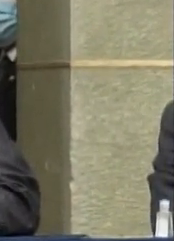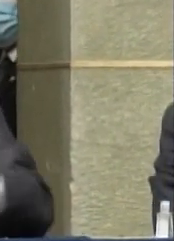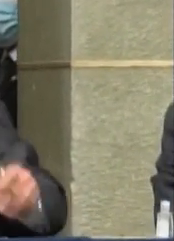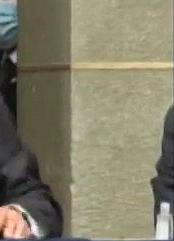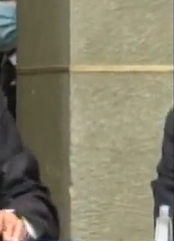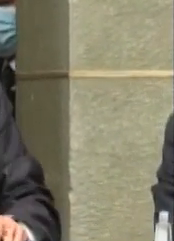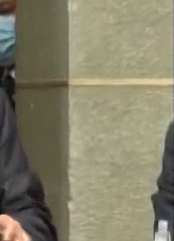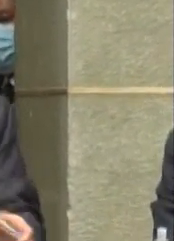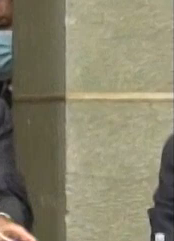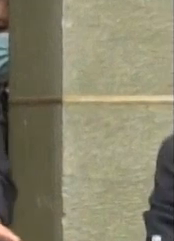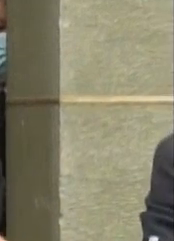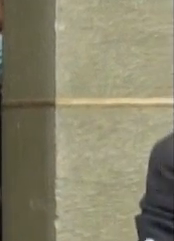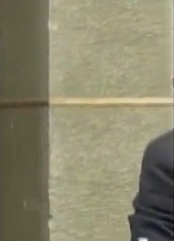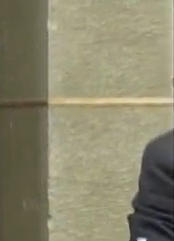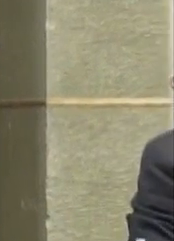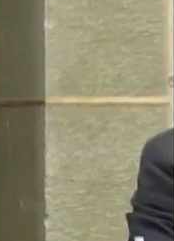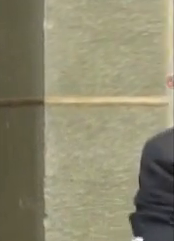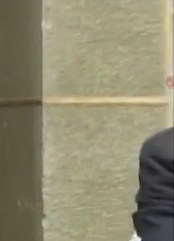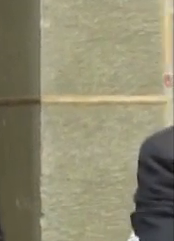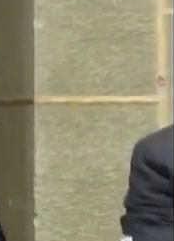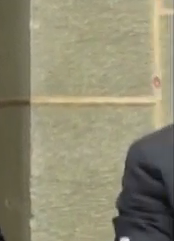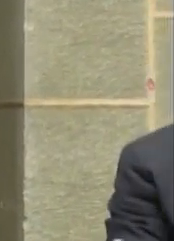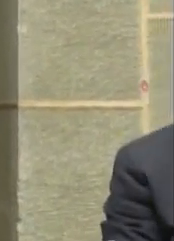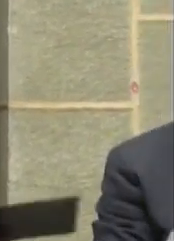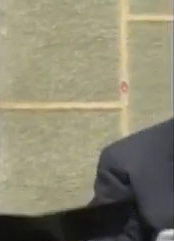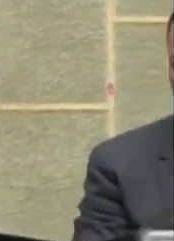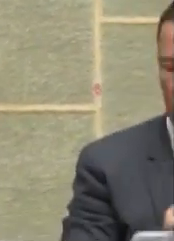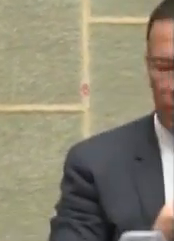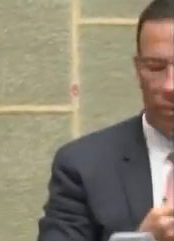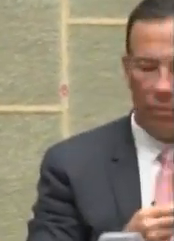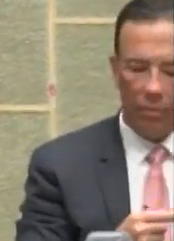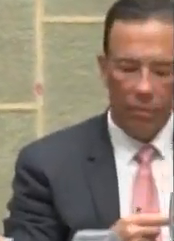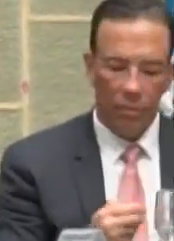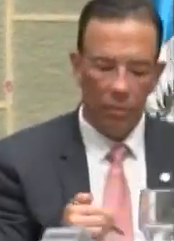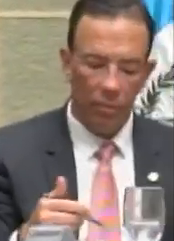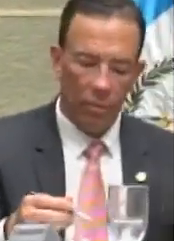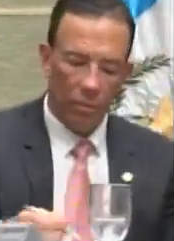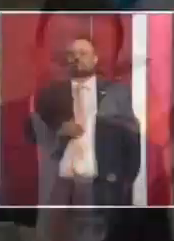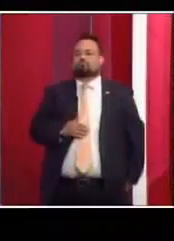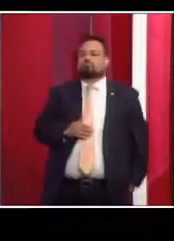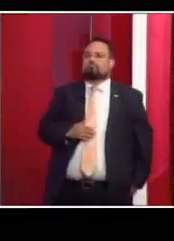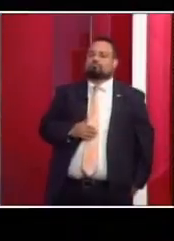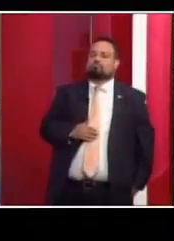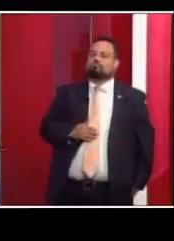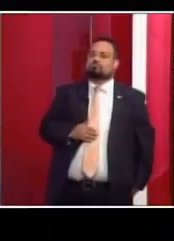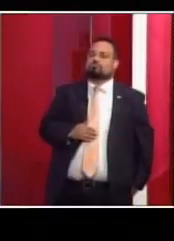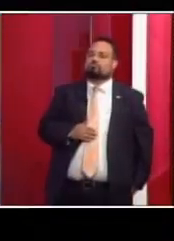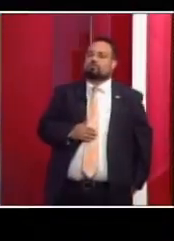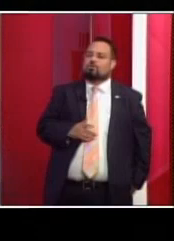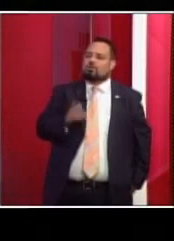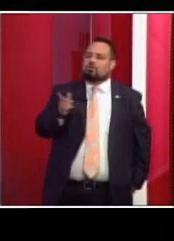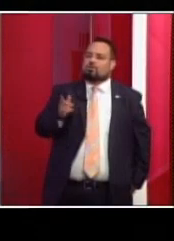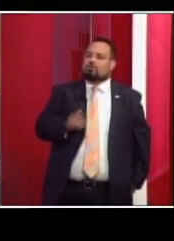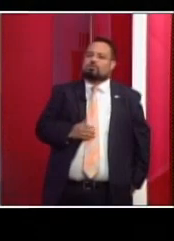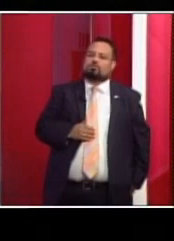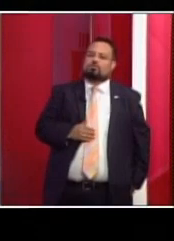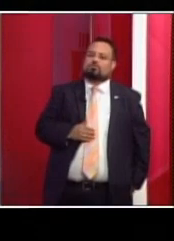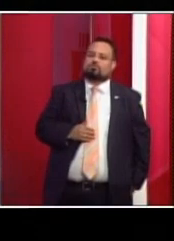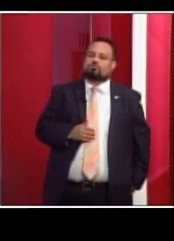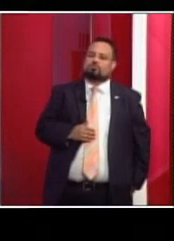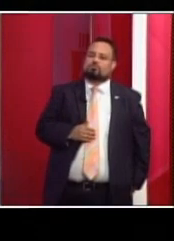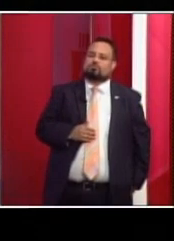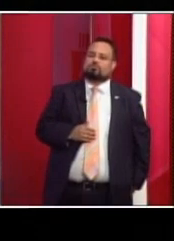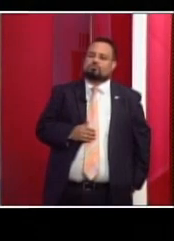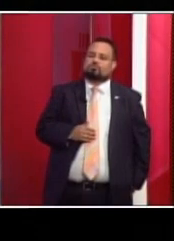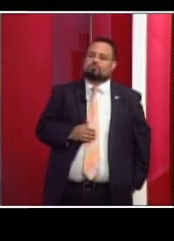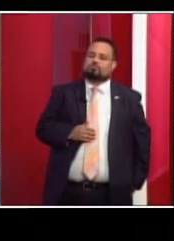la inseguridad que puede darte no el hecho de que al final las cosas puedan cambiar creo que todo esto se tiene que dejar claro se